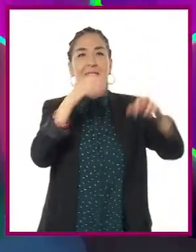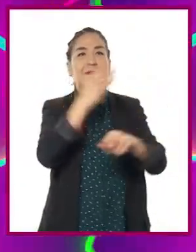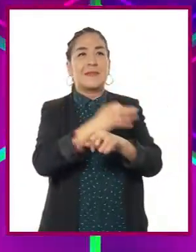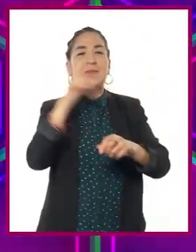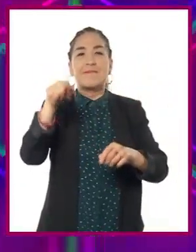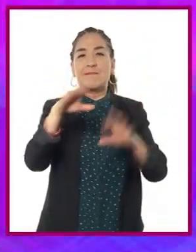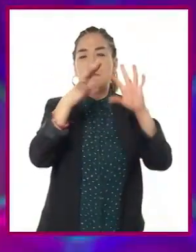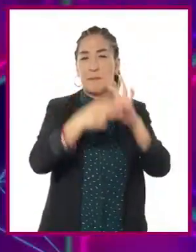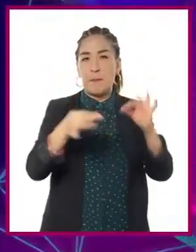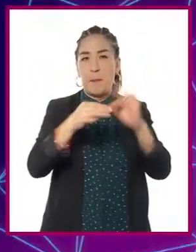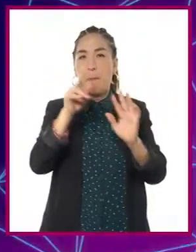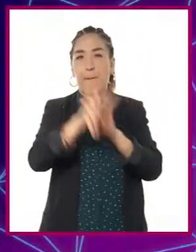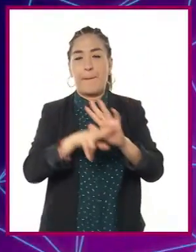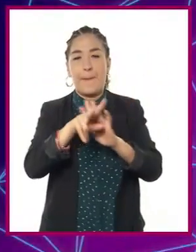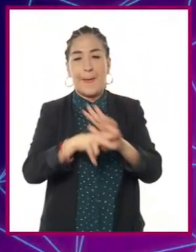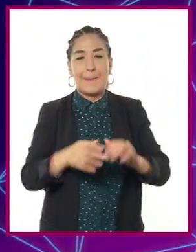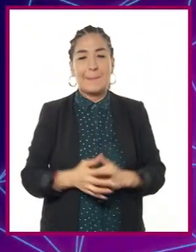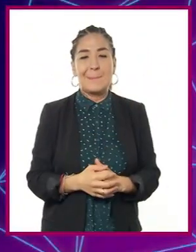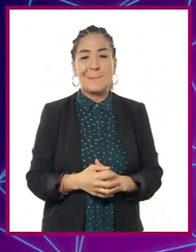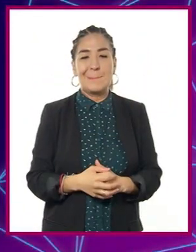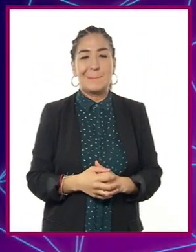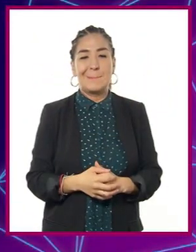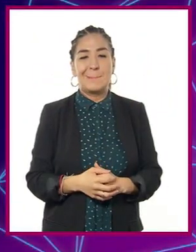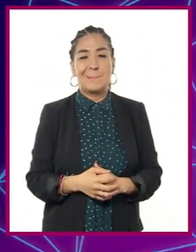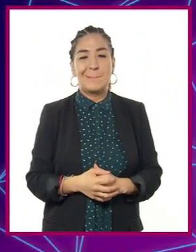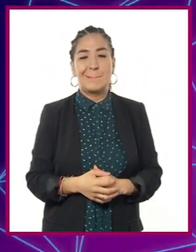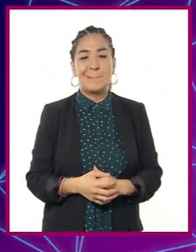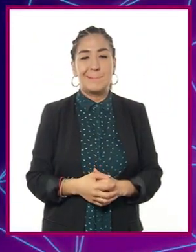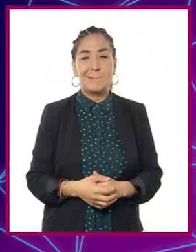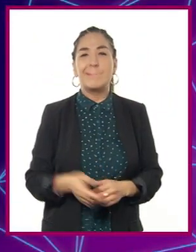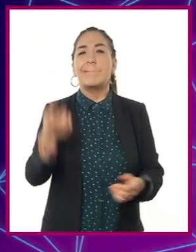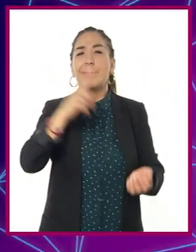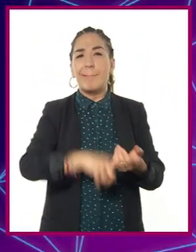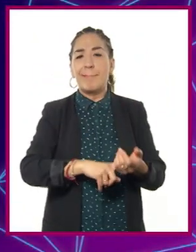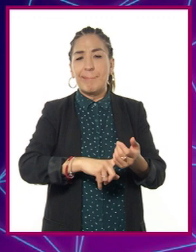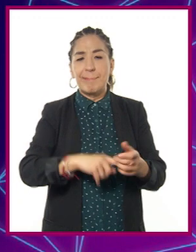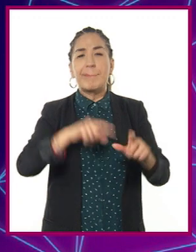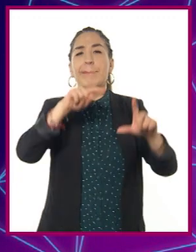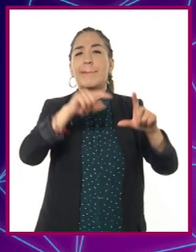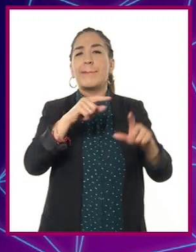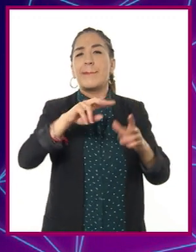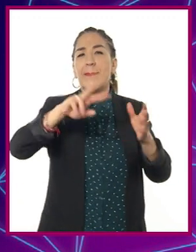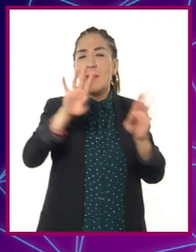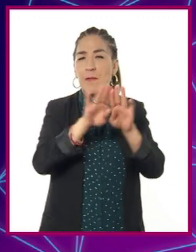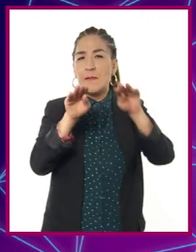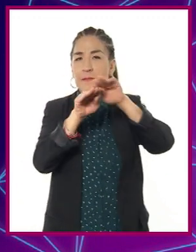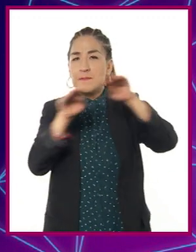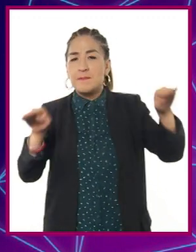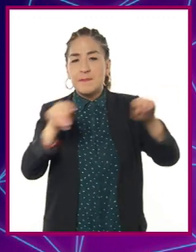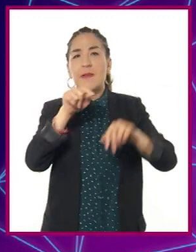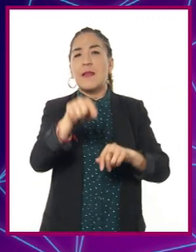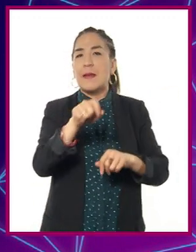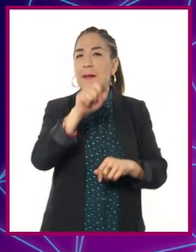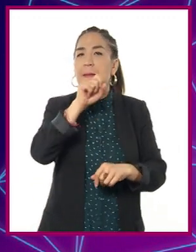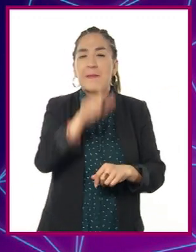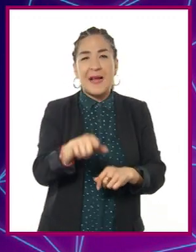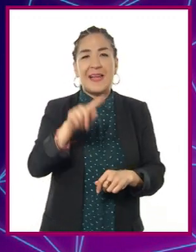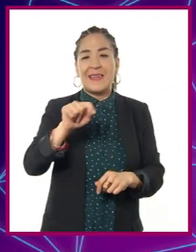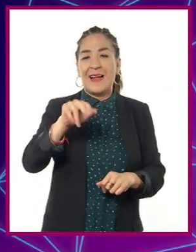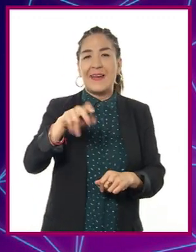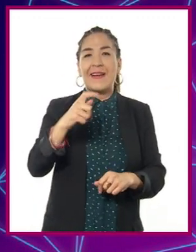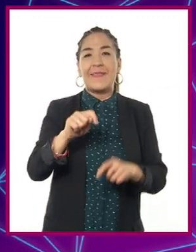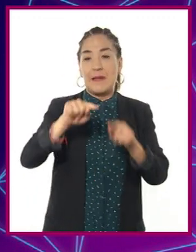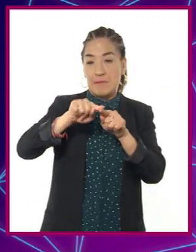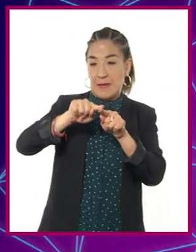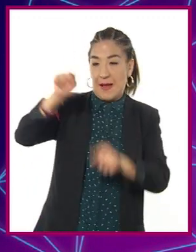audiovisual. El radio de una circunferencia es perpendicular a la recta tangente en